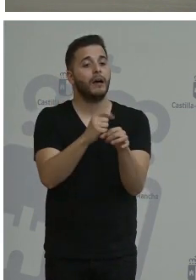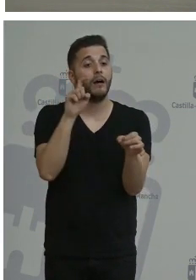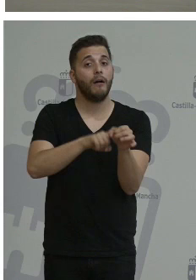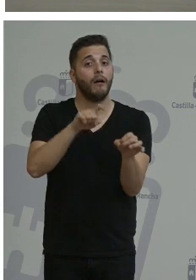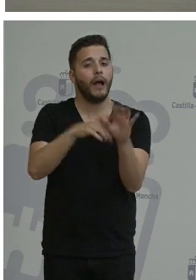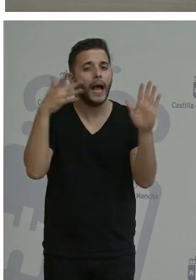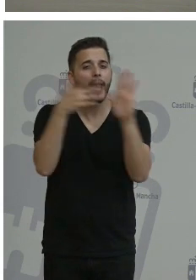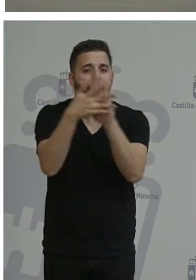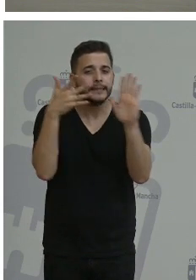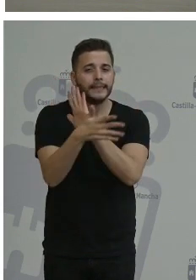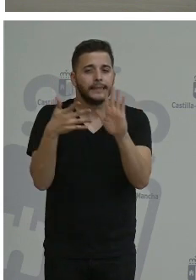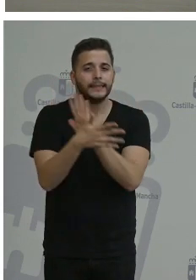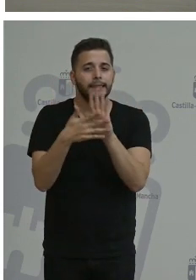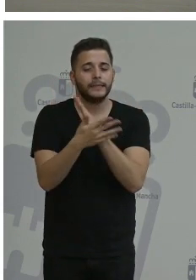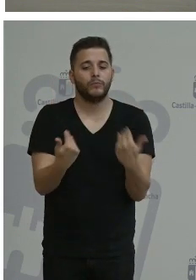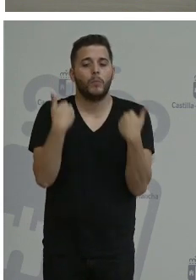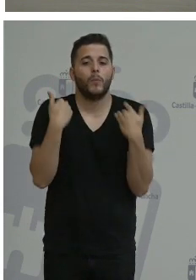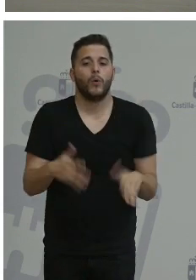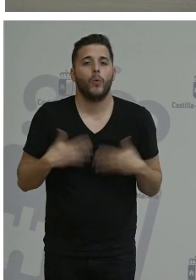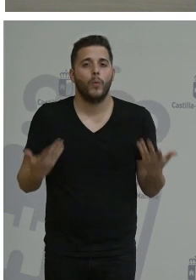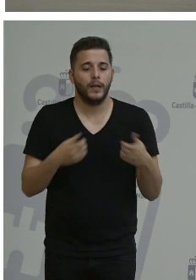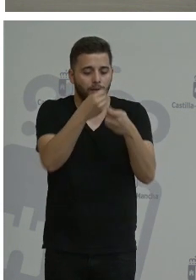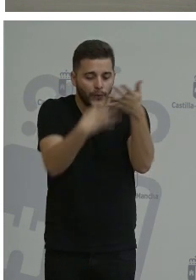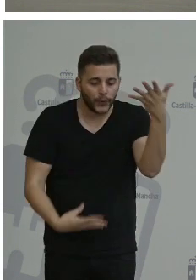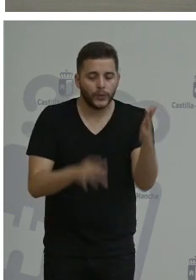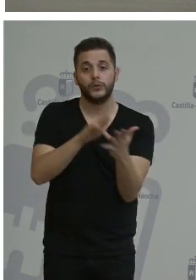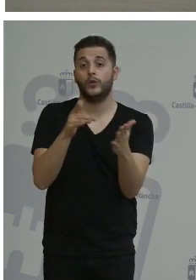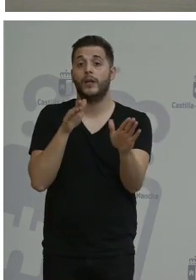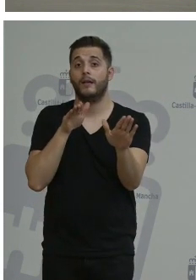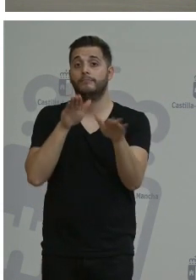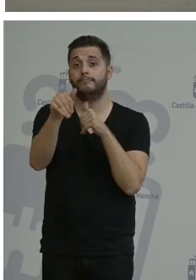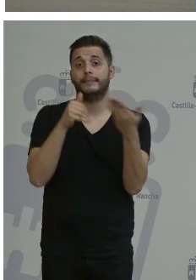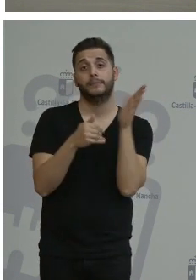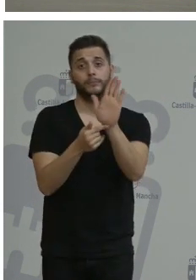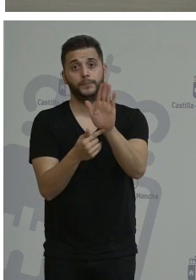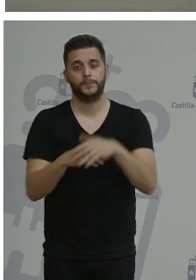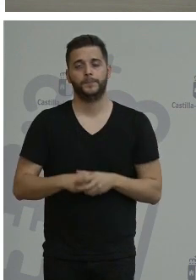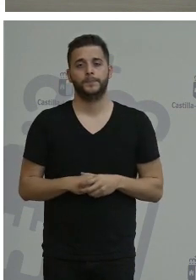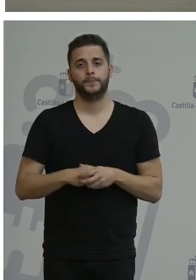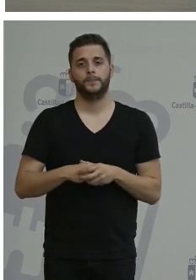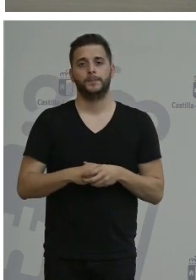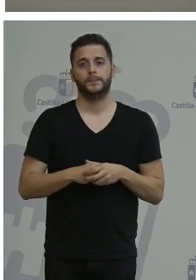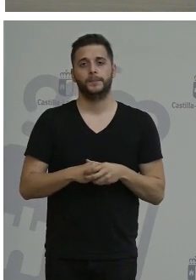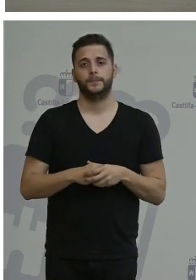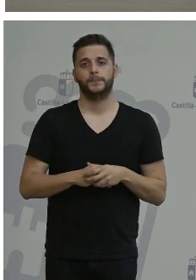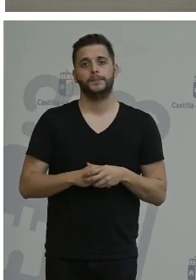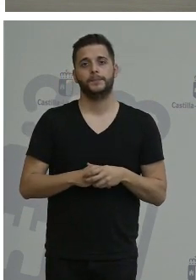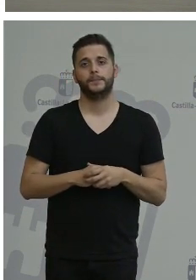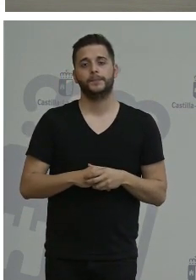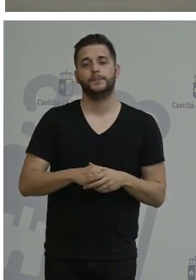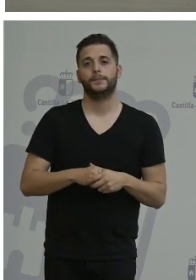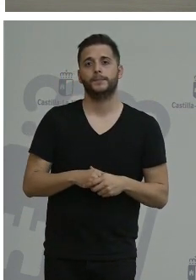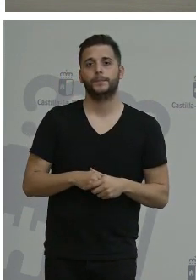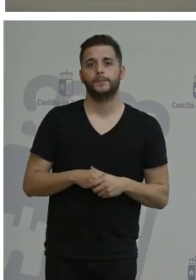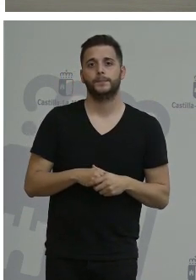con las tareas cuando se van a ofertar esas plazas. Los ajustes posteriores que han comentado en